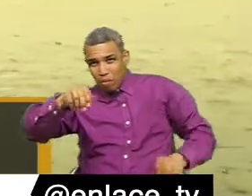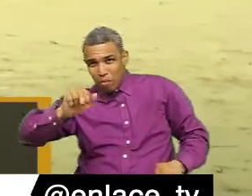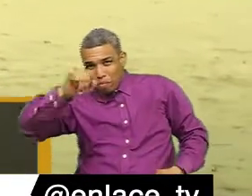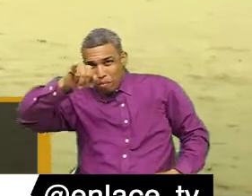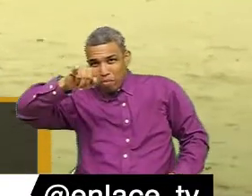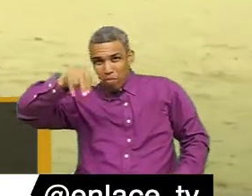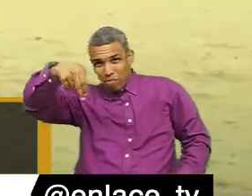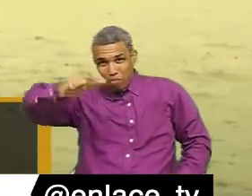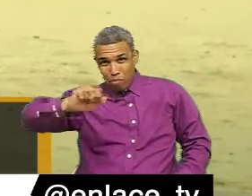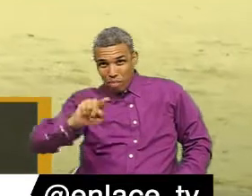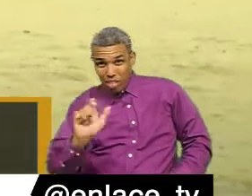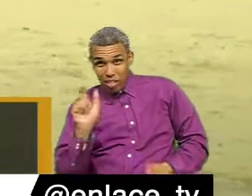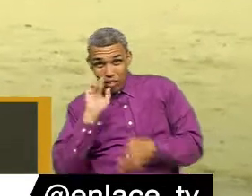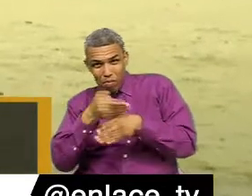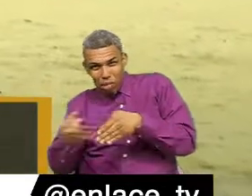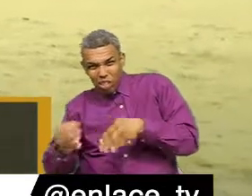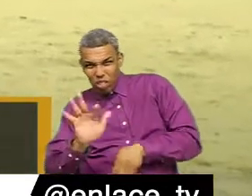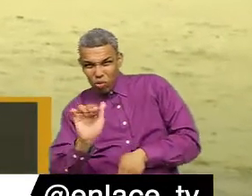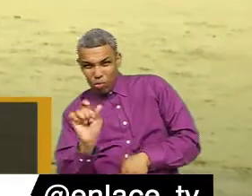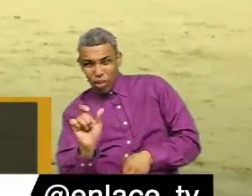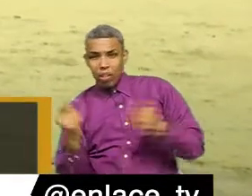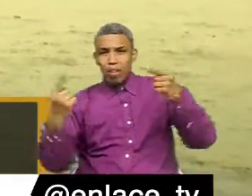Segunda hora, que es 5:30, juega